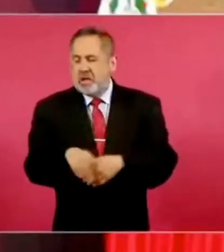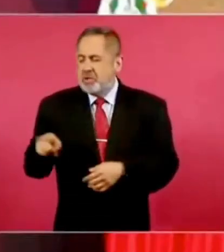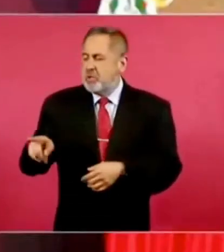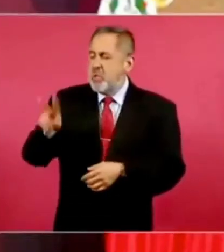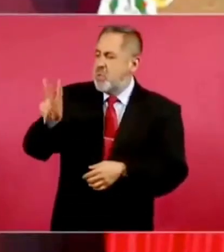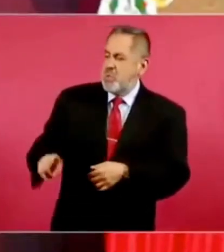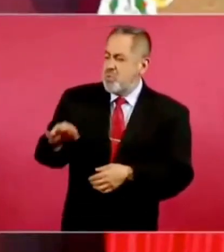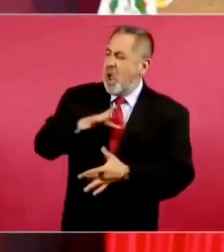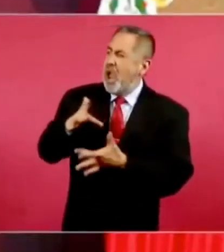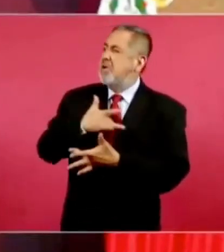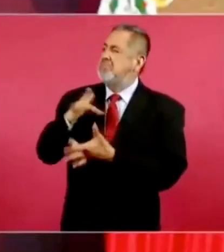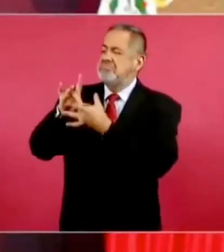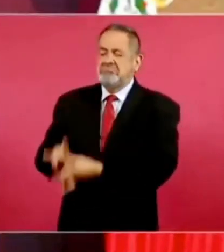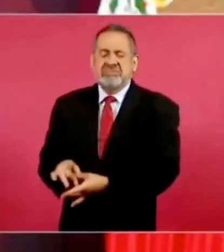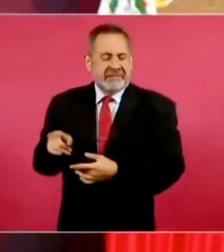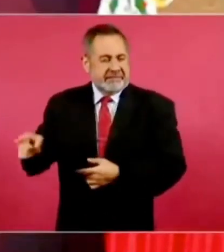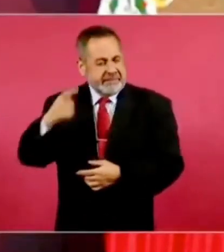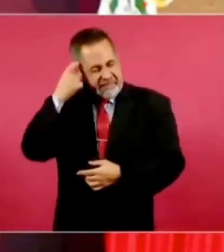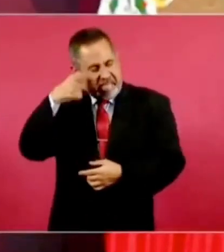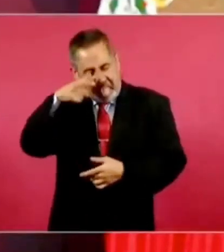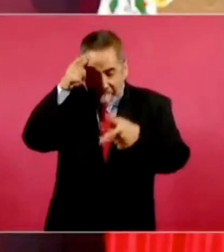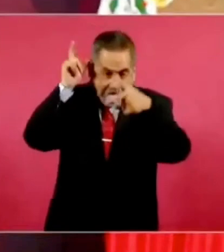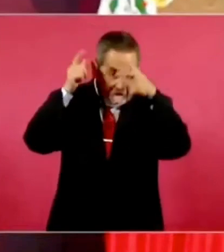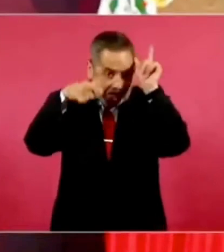desnaturalizado y frenético.